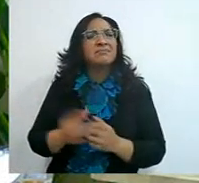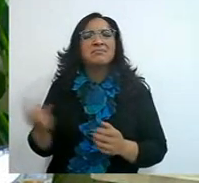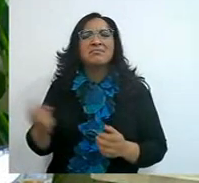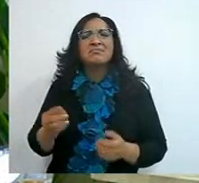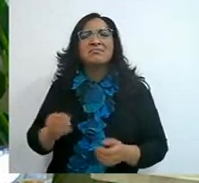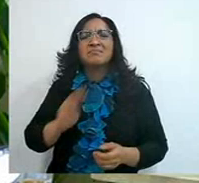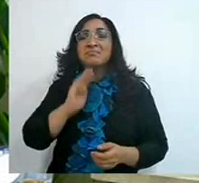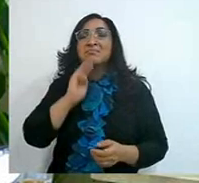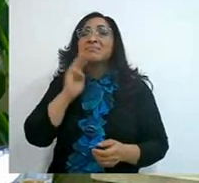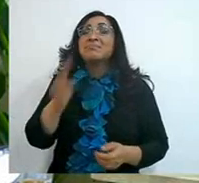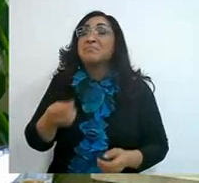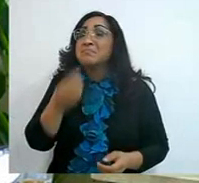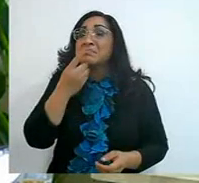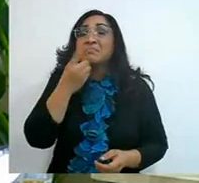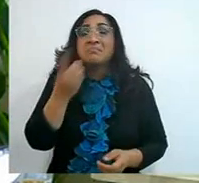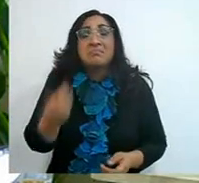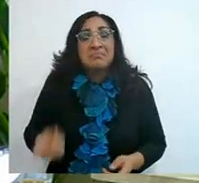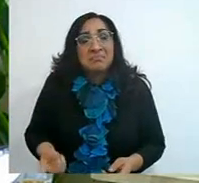Declarar